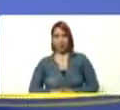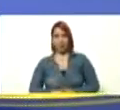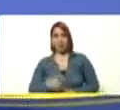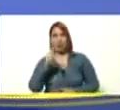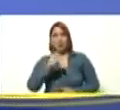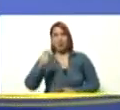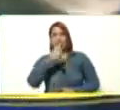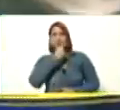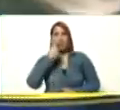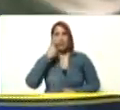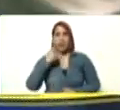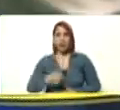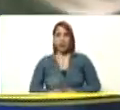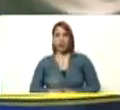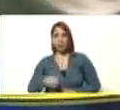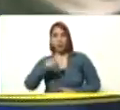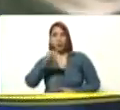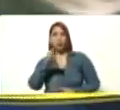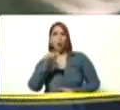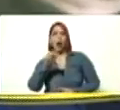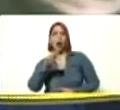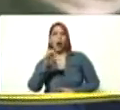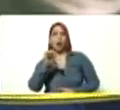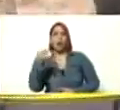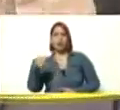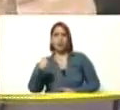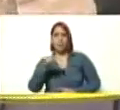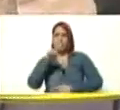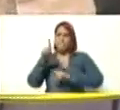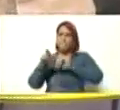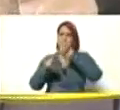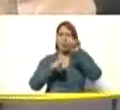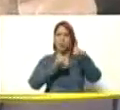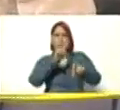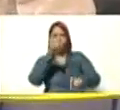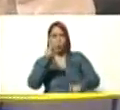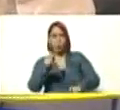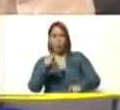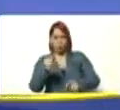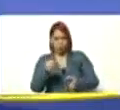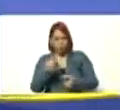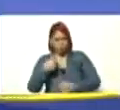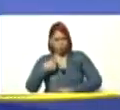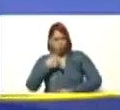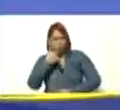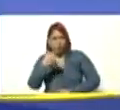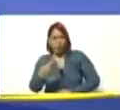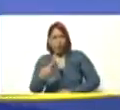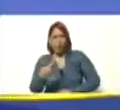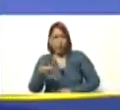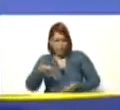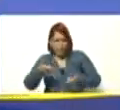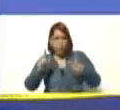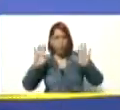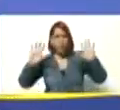Alejandro, Suárez, les pregunto, ¿esto que estoy diciendo es